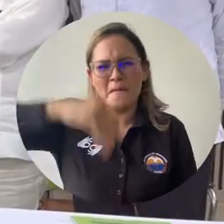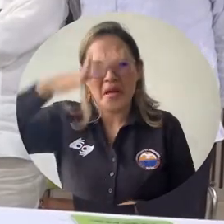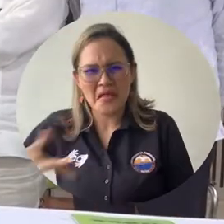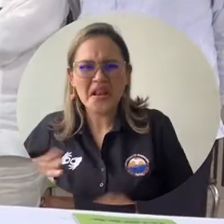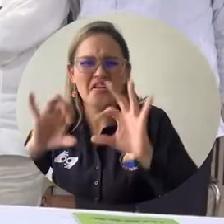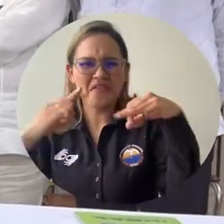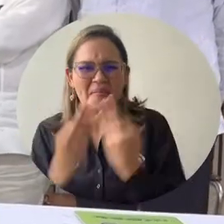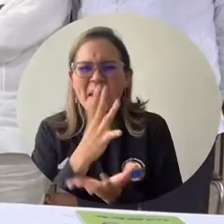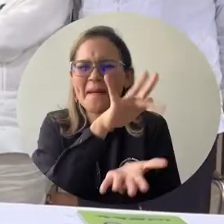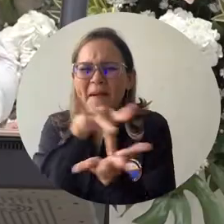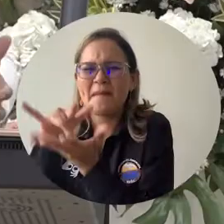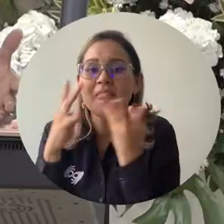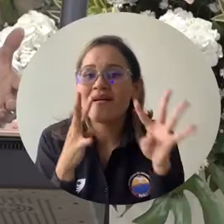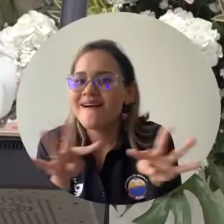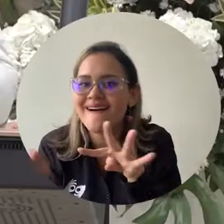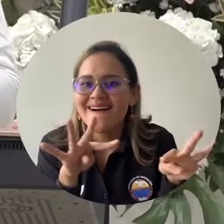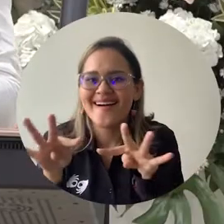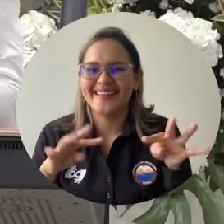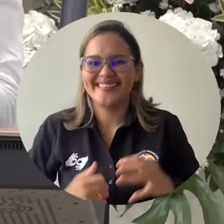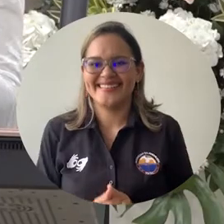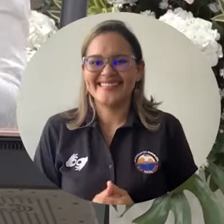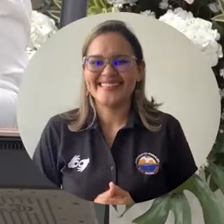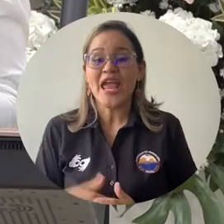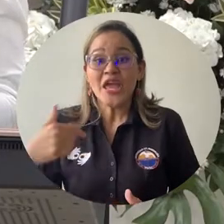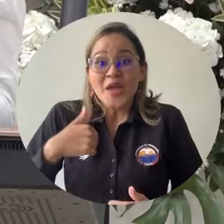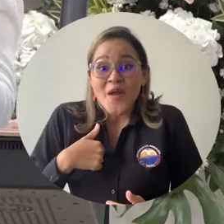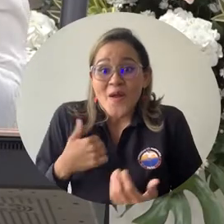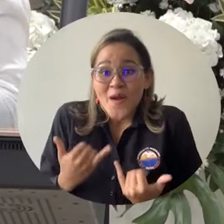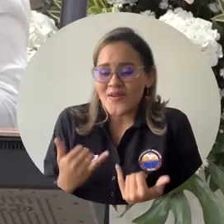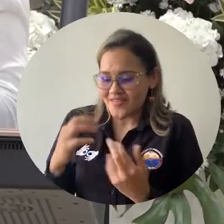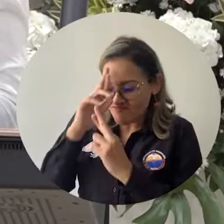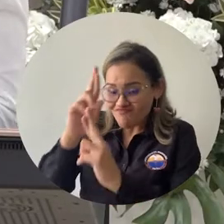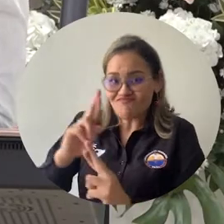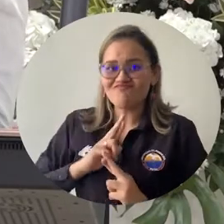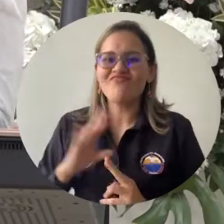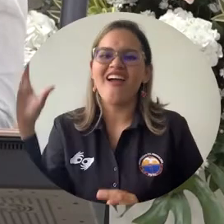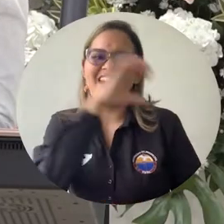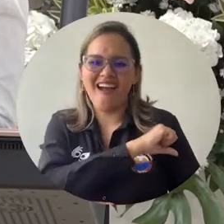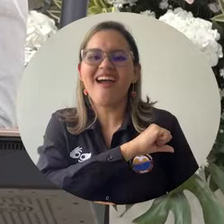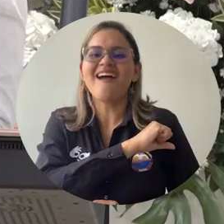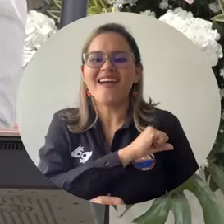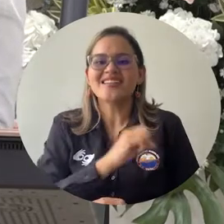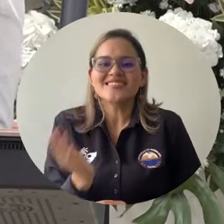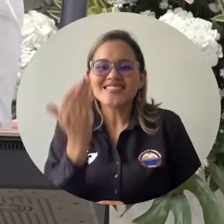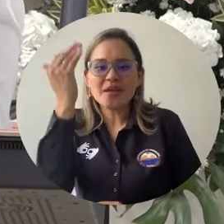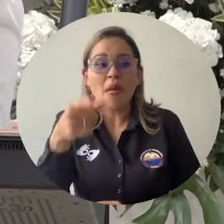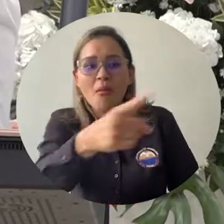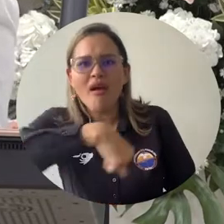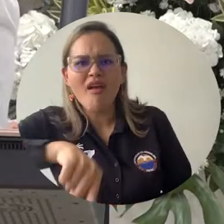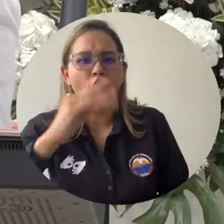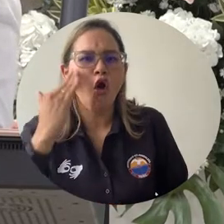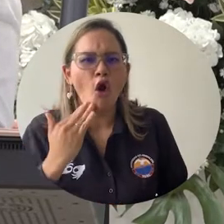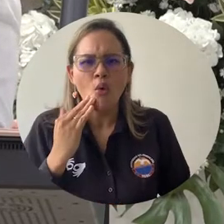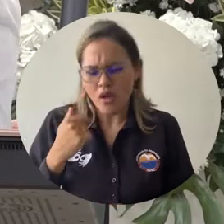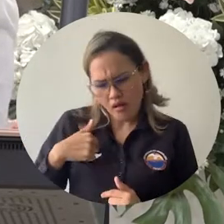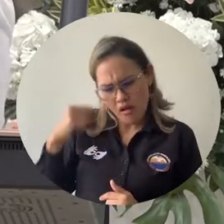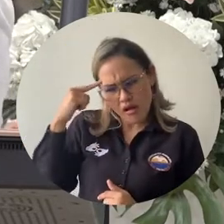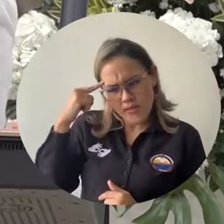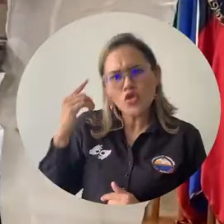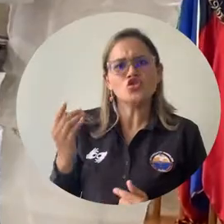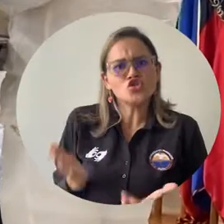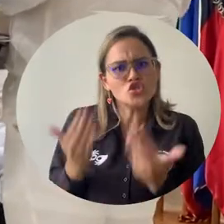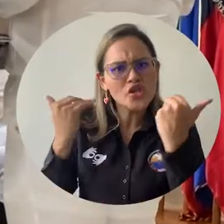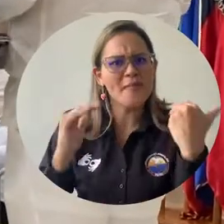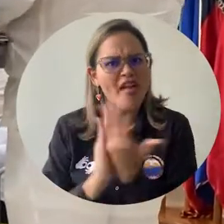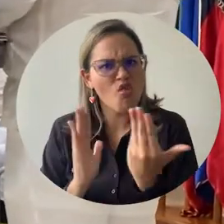familiares. Y este reconocimiento inspira a otros jóvenes a creer que a partir de la educación pueden mejorar la vida suya y la